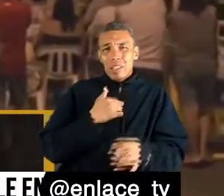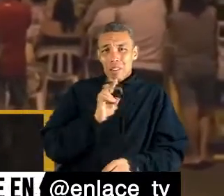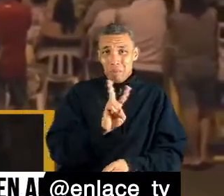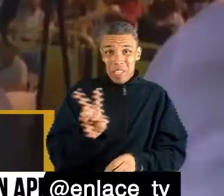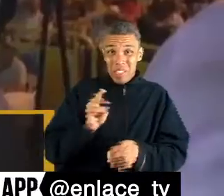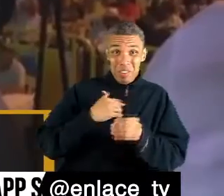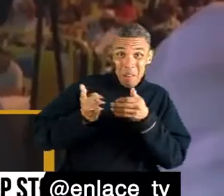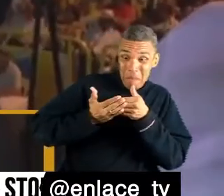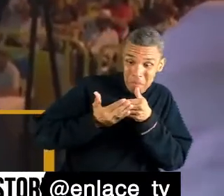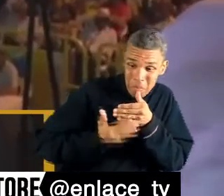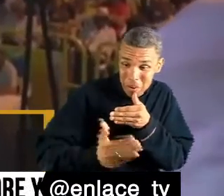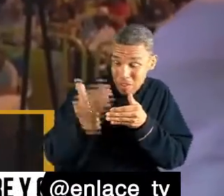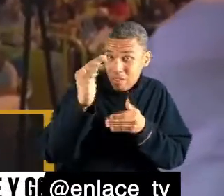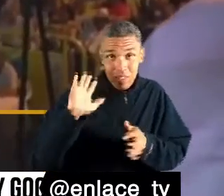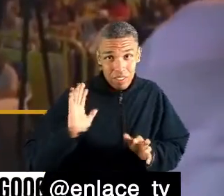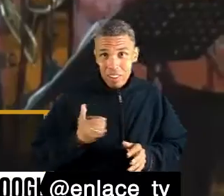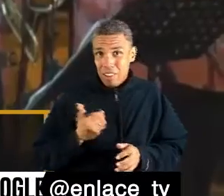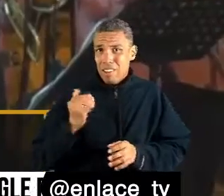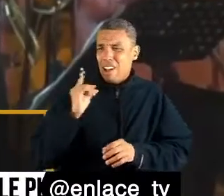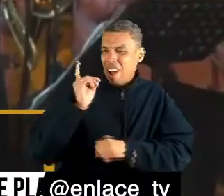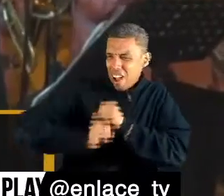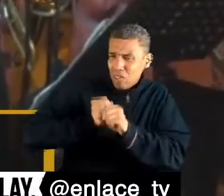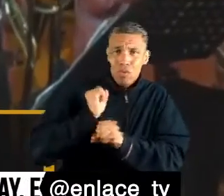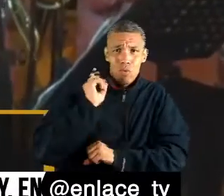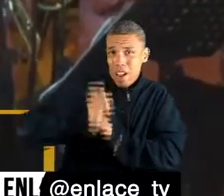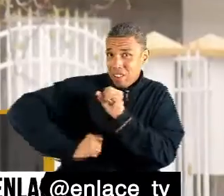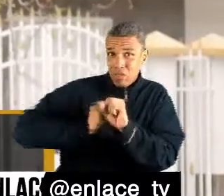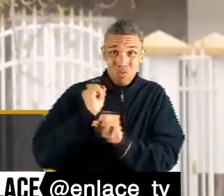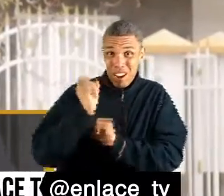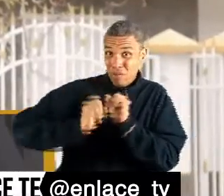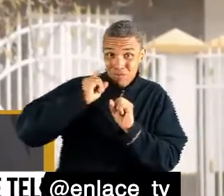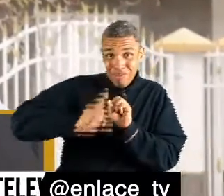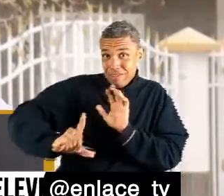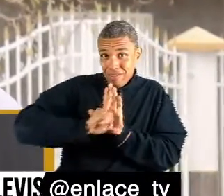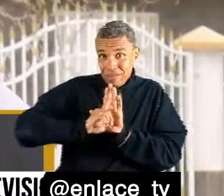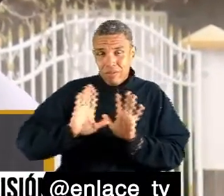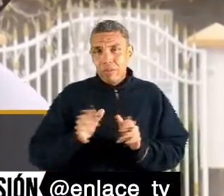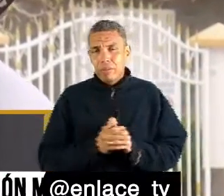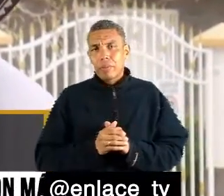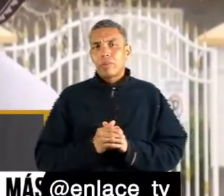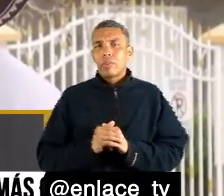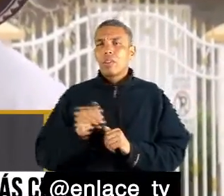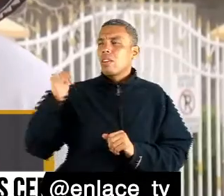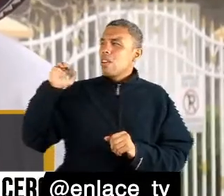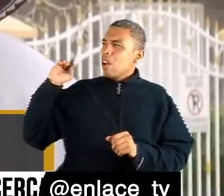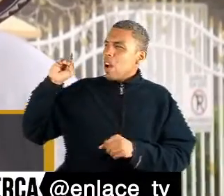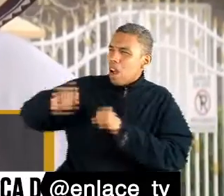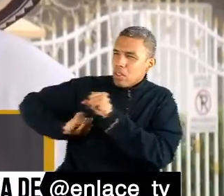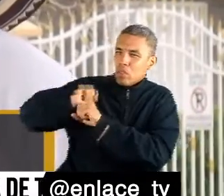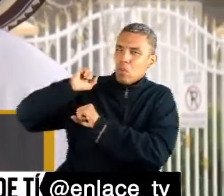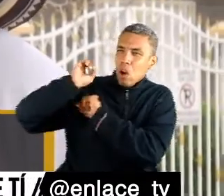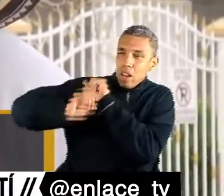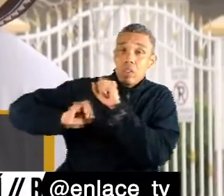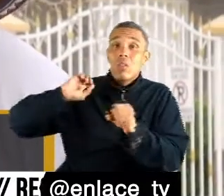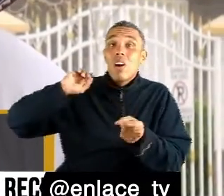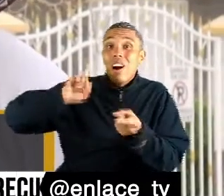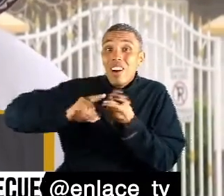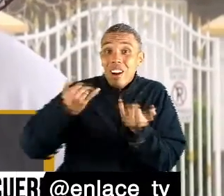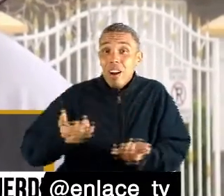Barranca Bermeja, certamen institucionalizado. Bueno, la versión número 23 del Festival Nacional de Bandas